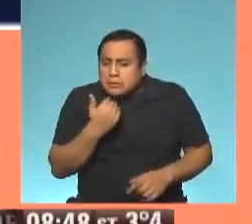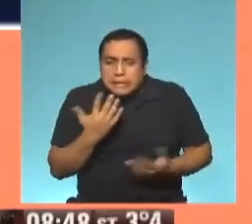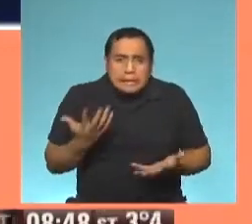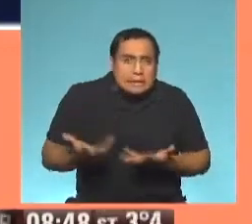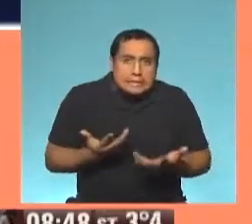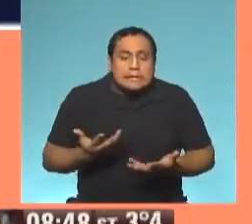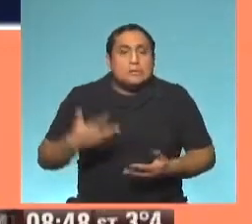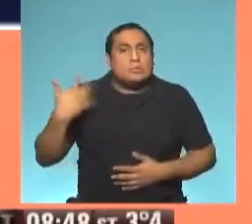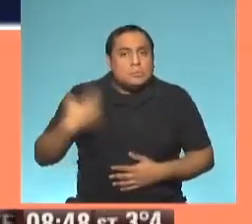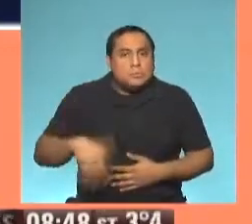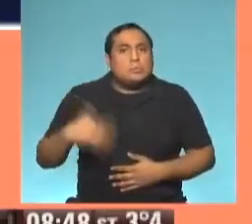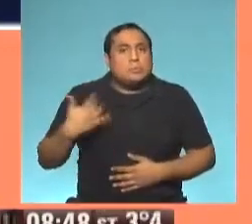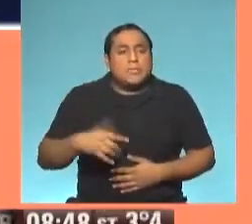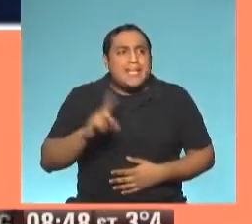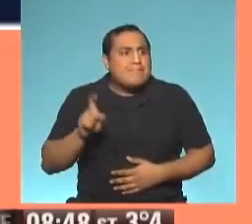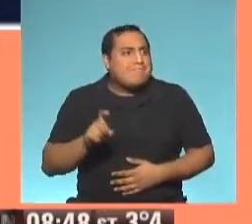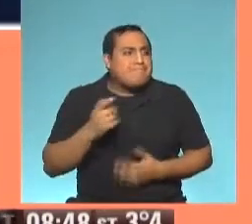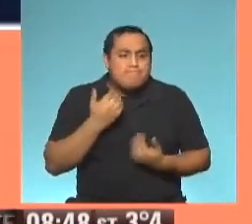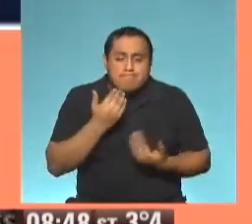es históricamente